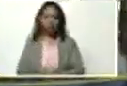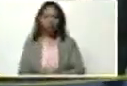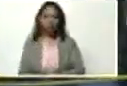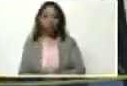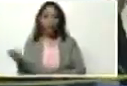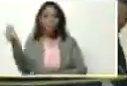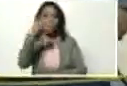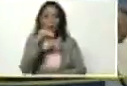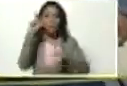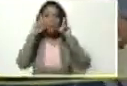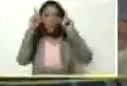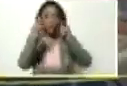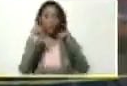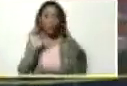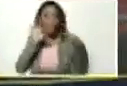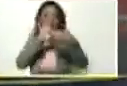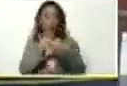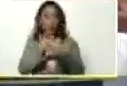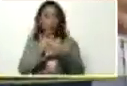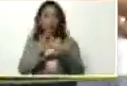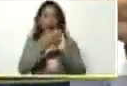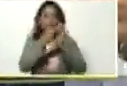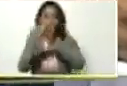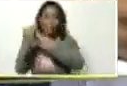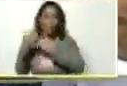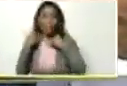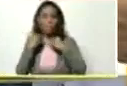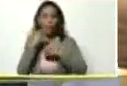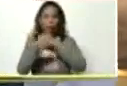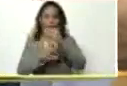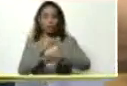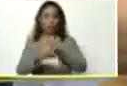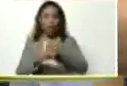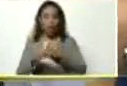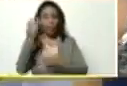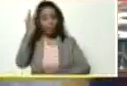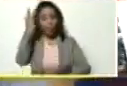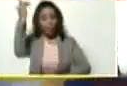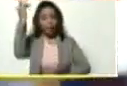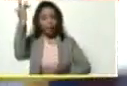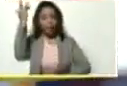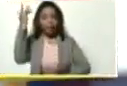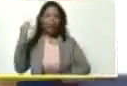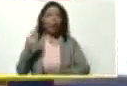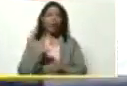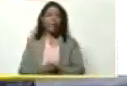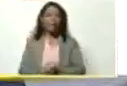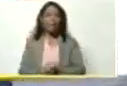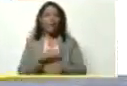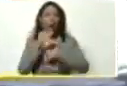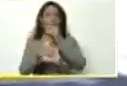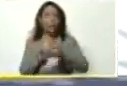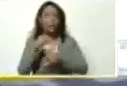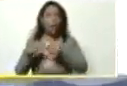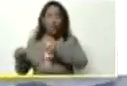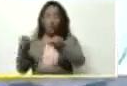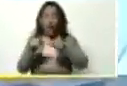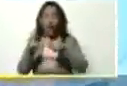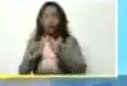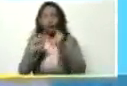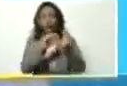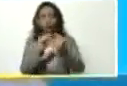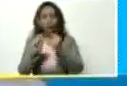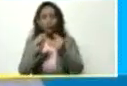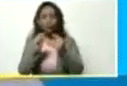Además, son profesionales vinculados a la comunidad para la creación intelectual, para la creación de los espacios de reflexión e intercambio